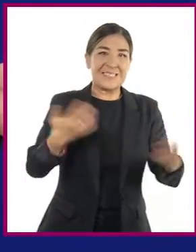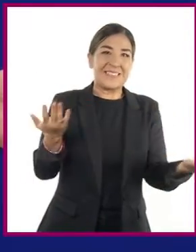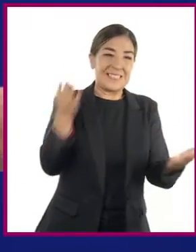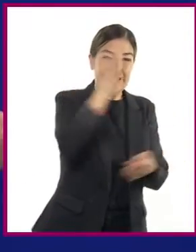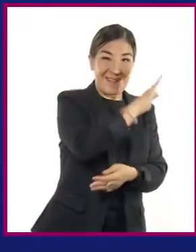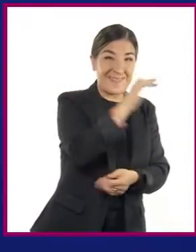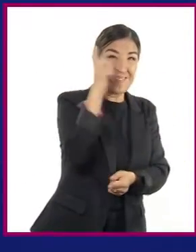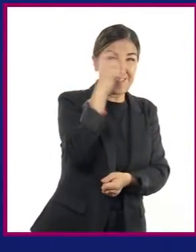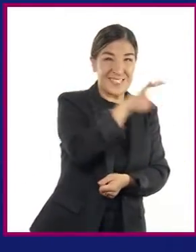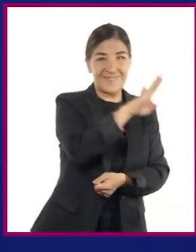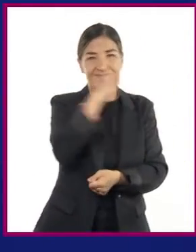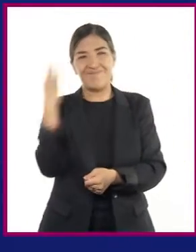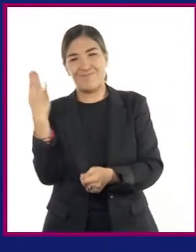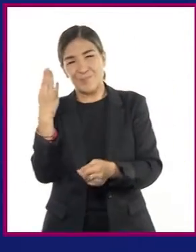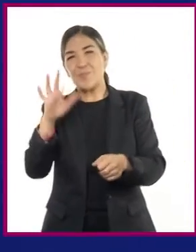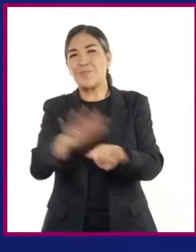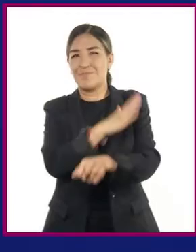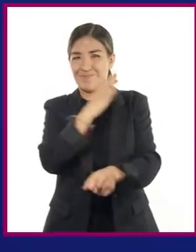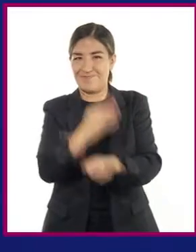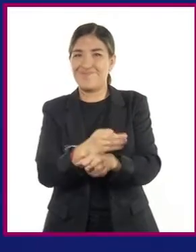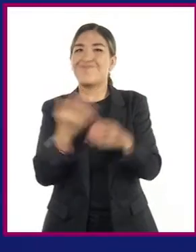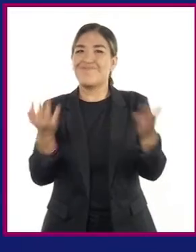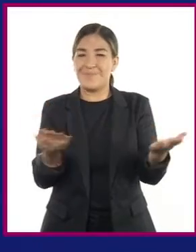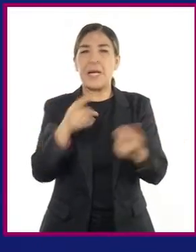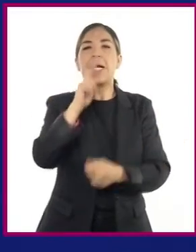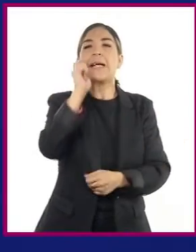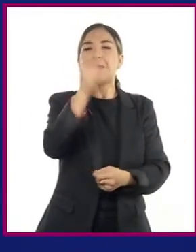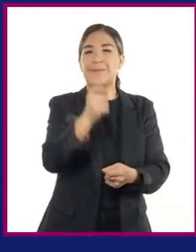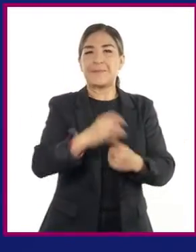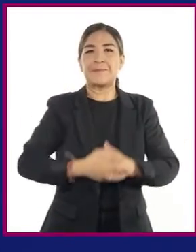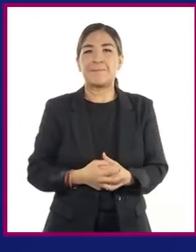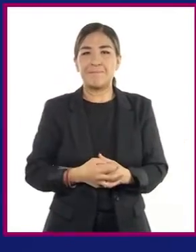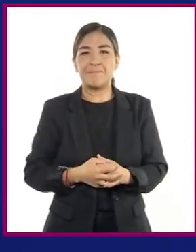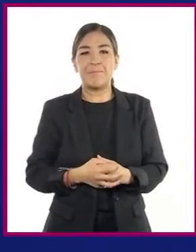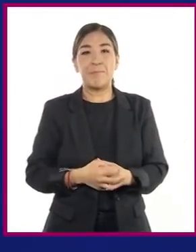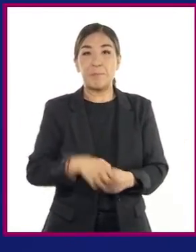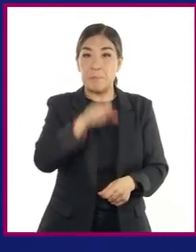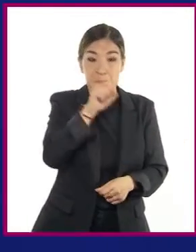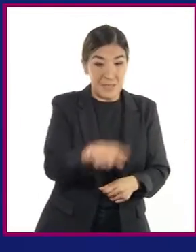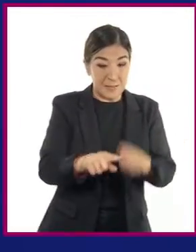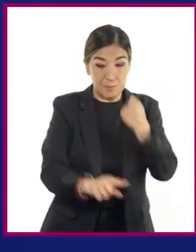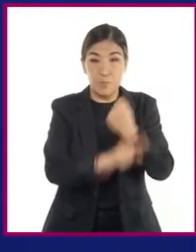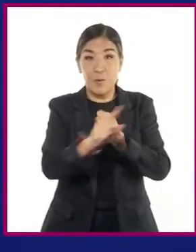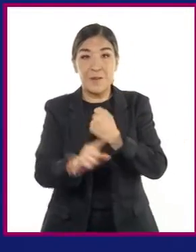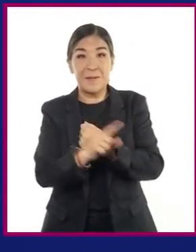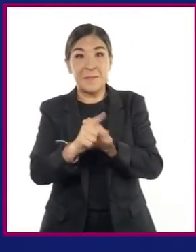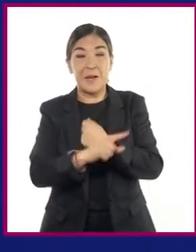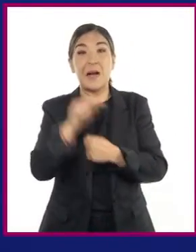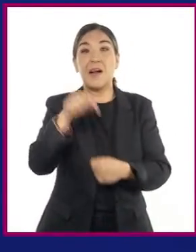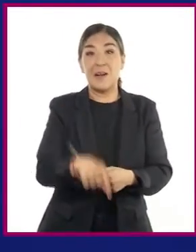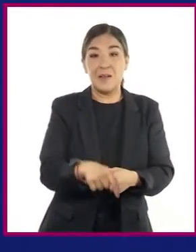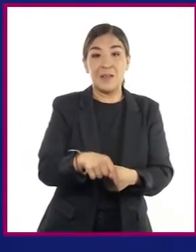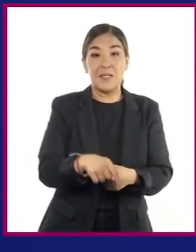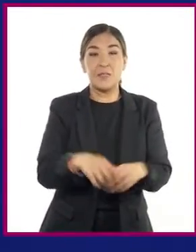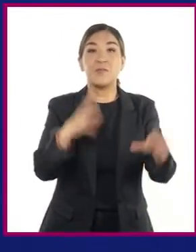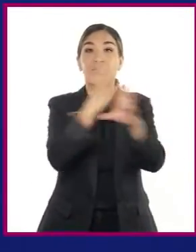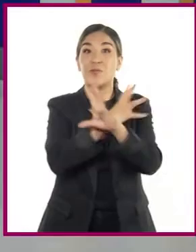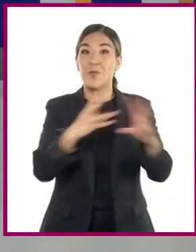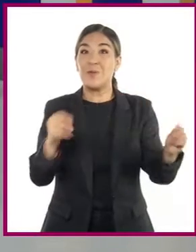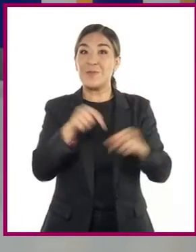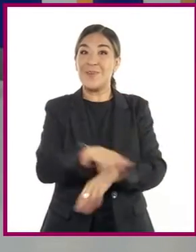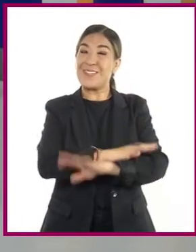complicaciones. De entrada, tenemos que decir que un mismo conflicto difícilmente tendrá una sola